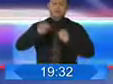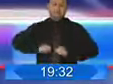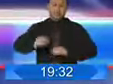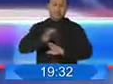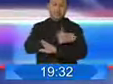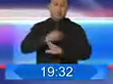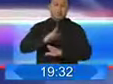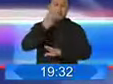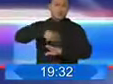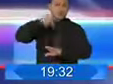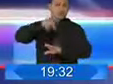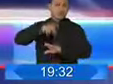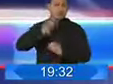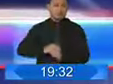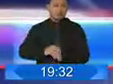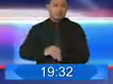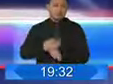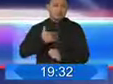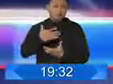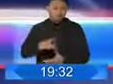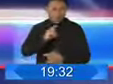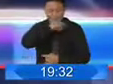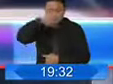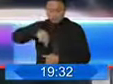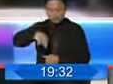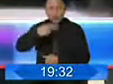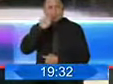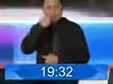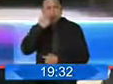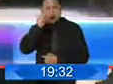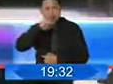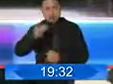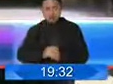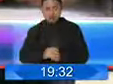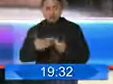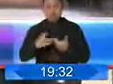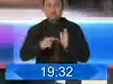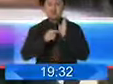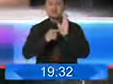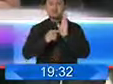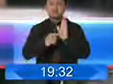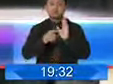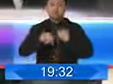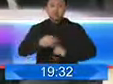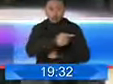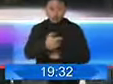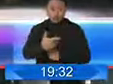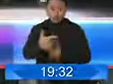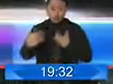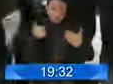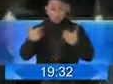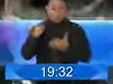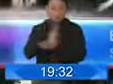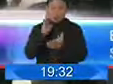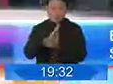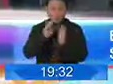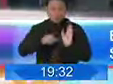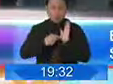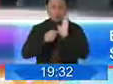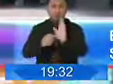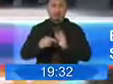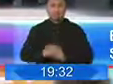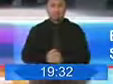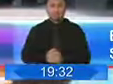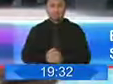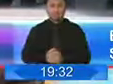música. Y sí me parece muy chévere estos eventos porque te dan a conocer, puedes dar a conocer al colegio y también a ti. Según el